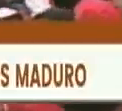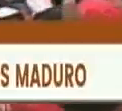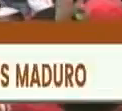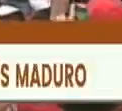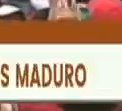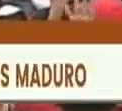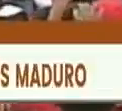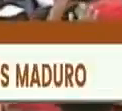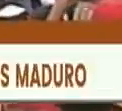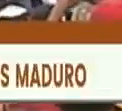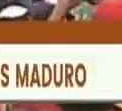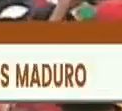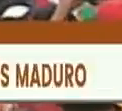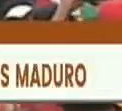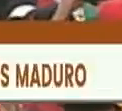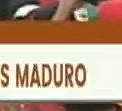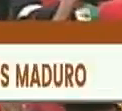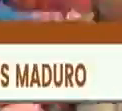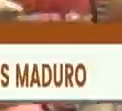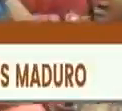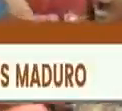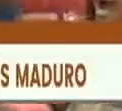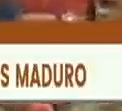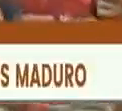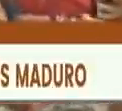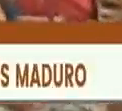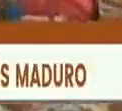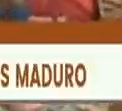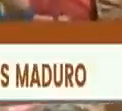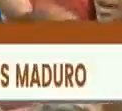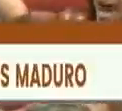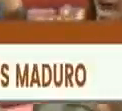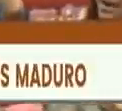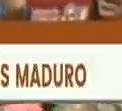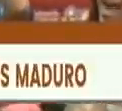ya va ya va cómo está la moral en la parroquia sucre